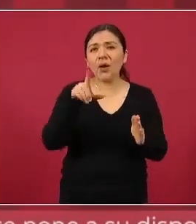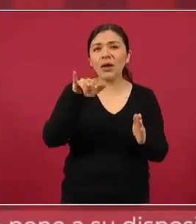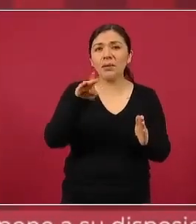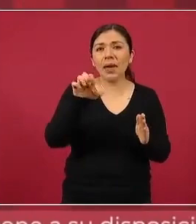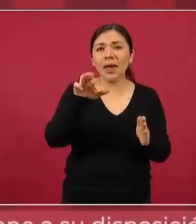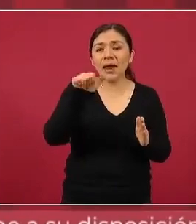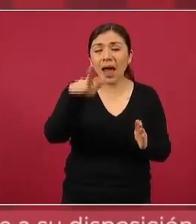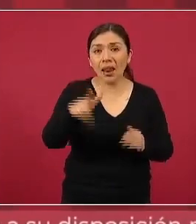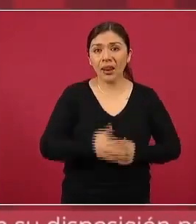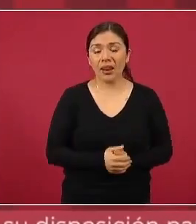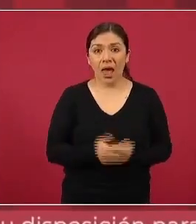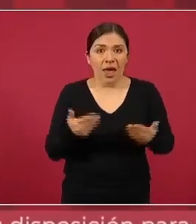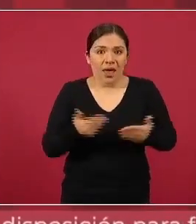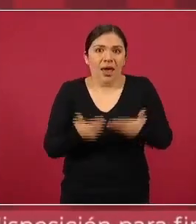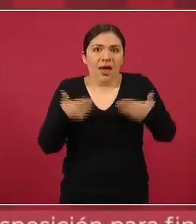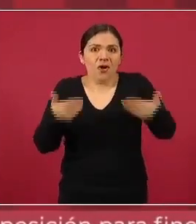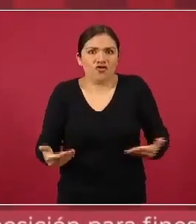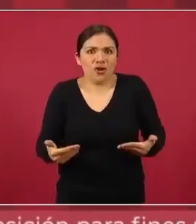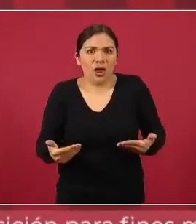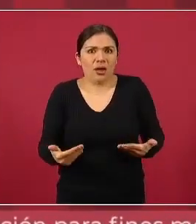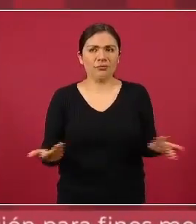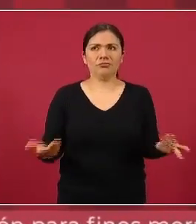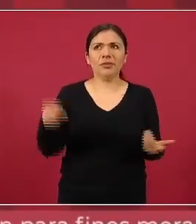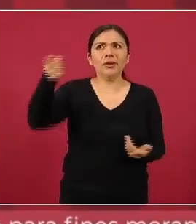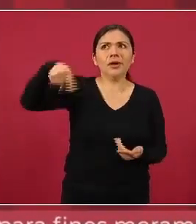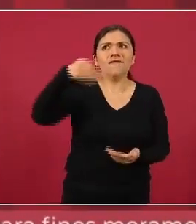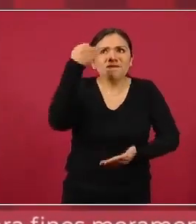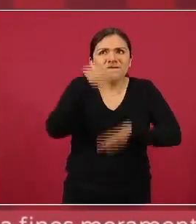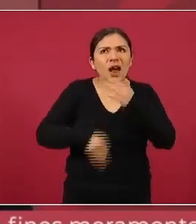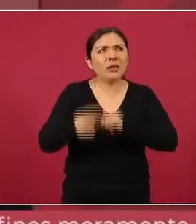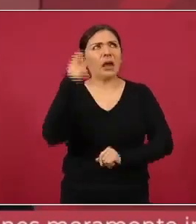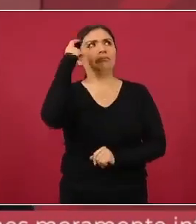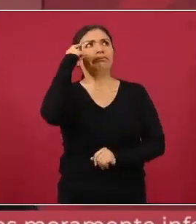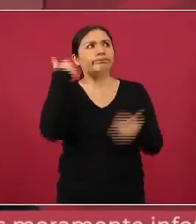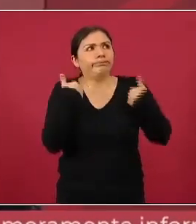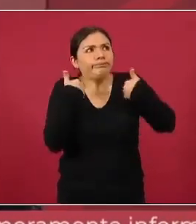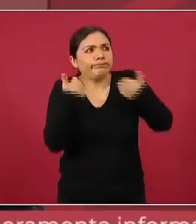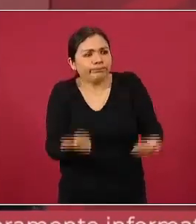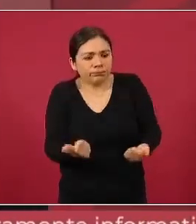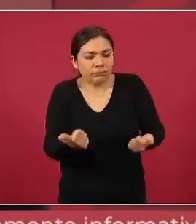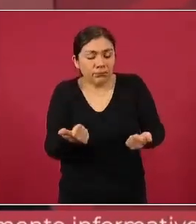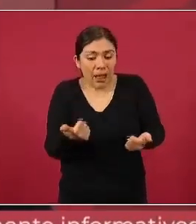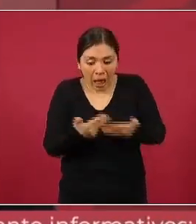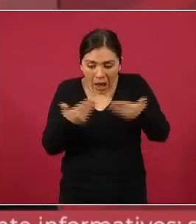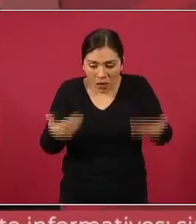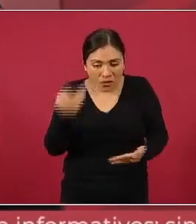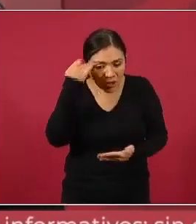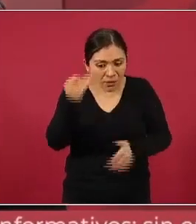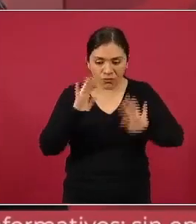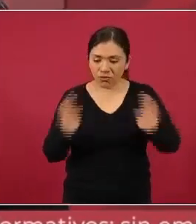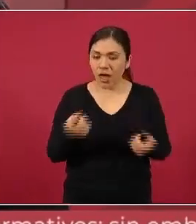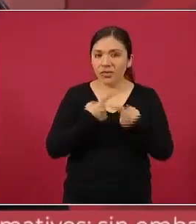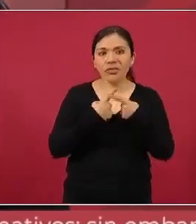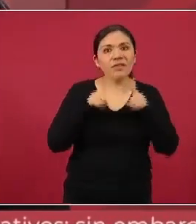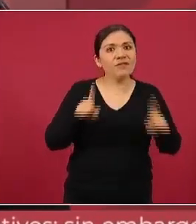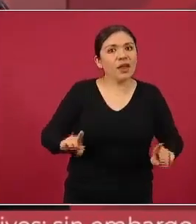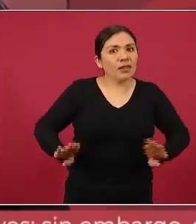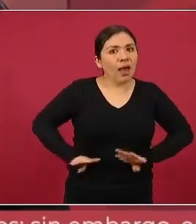pues no alcanzan a internalizar de que esto ya es distinto.